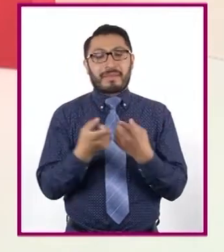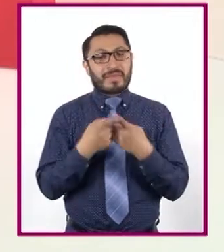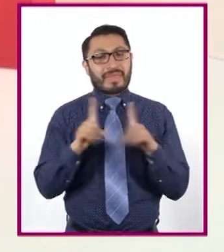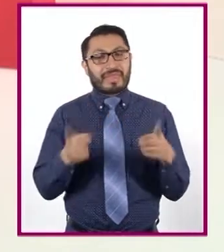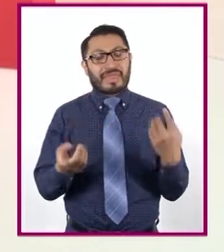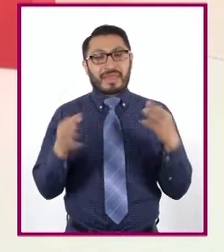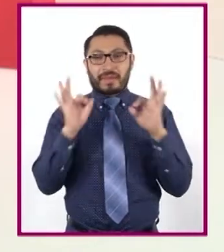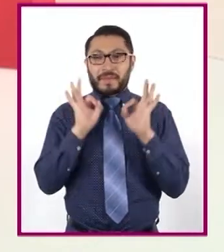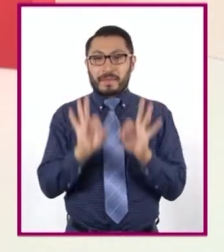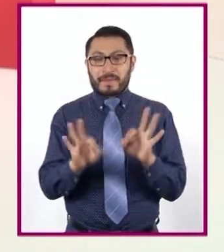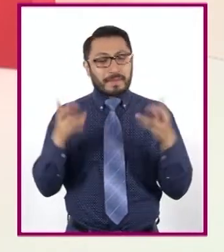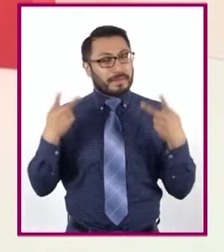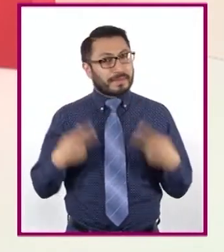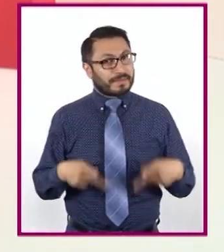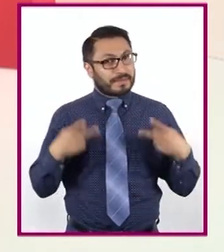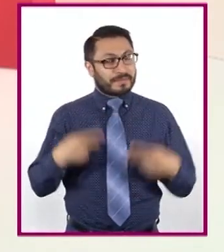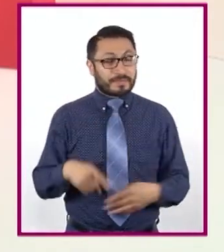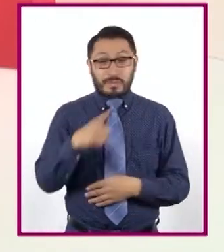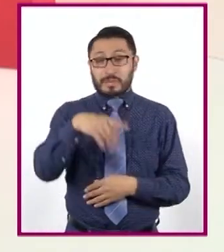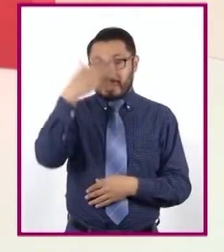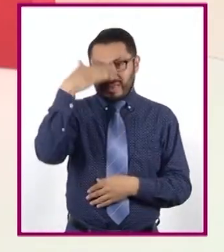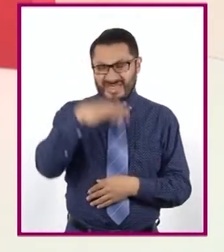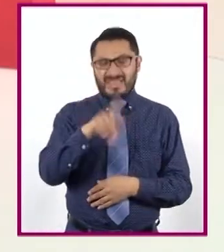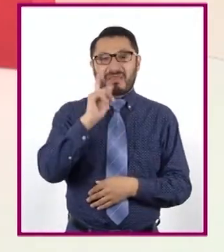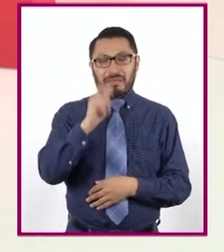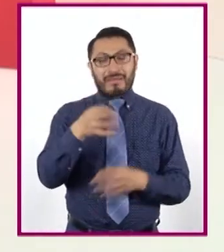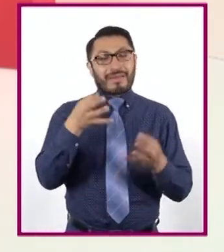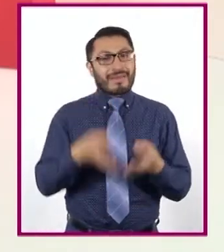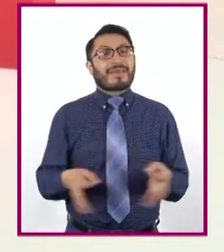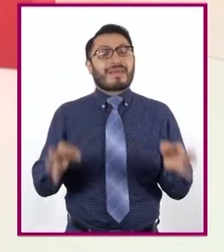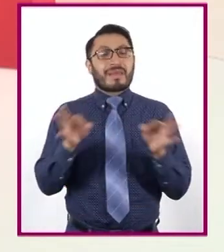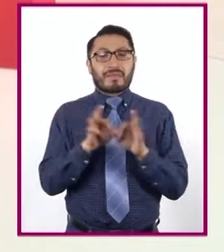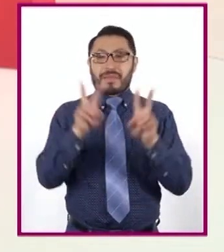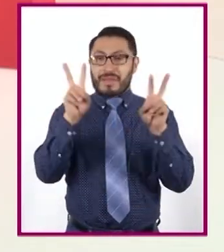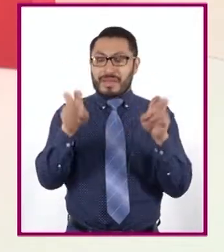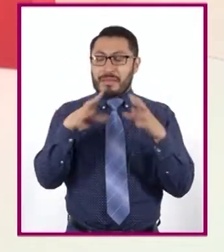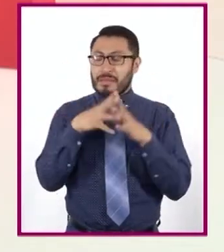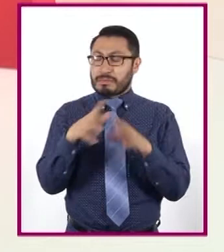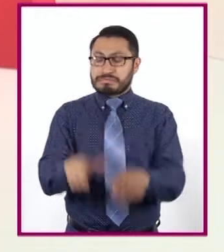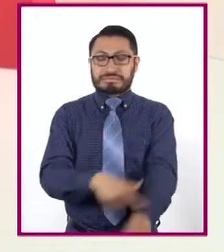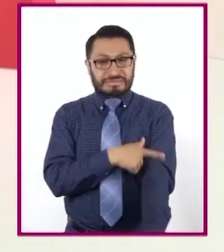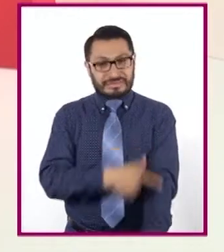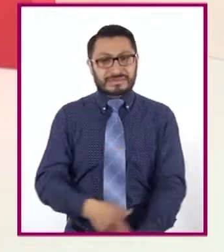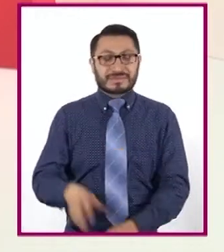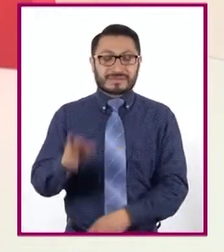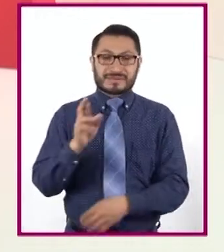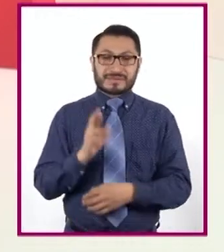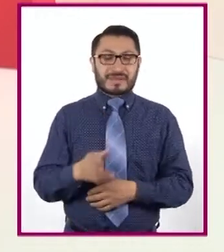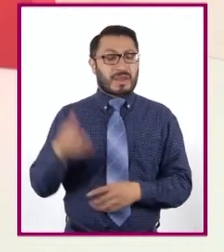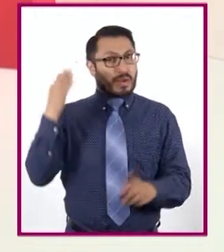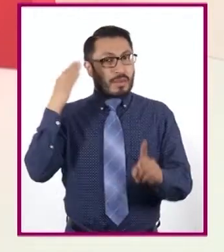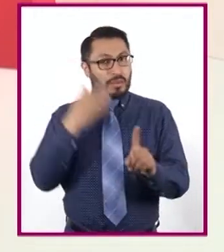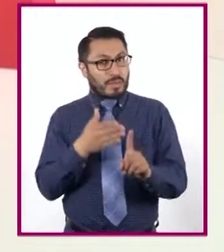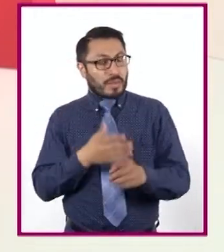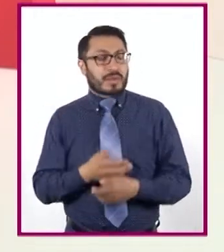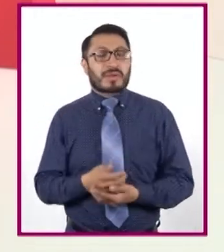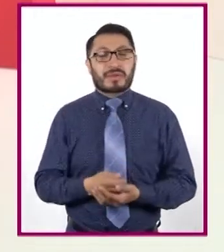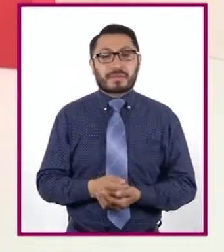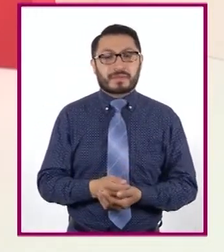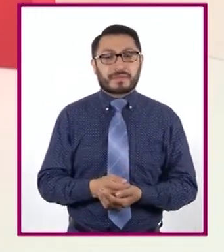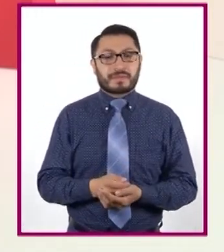las personas. Ya saben que se trata de un tema muy amplio. En particular, nos enfocaremos en el papel que